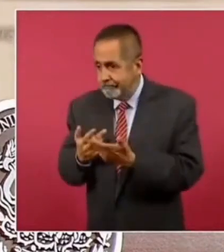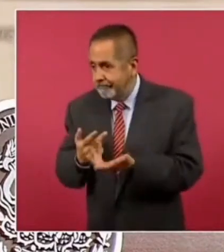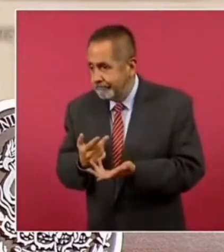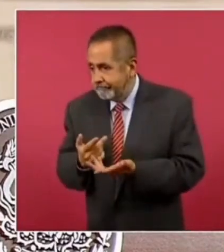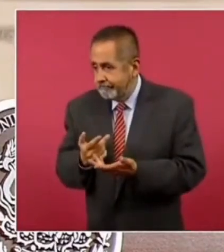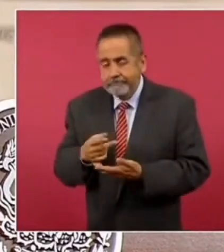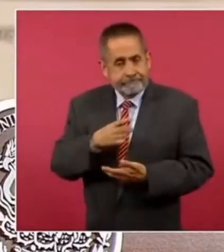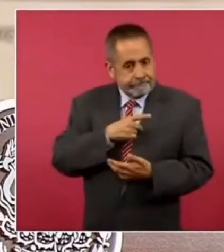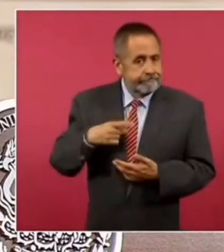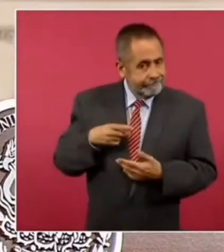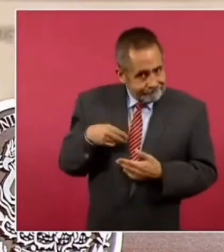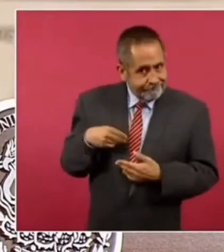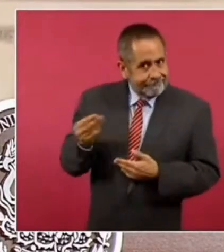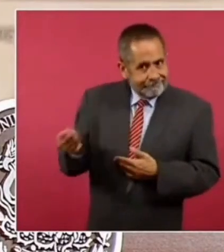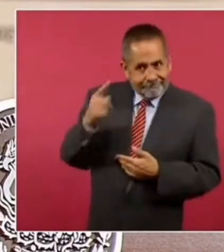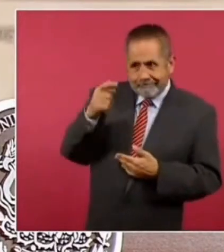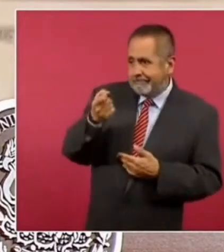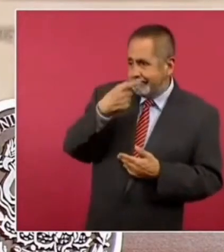que